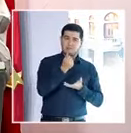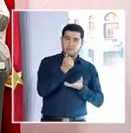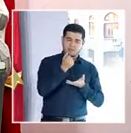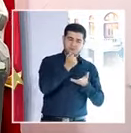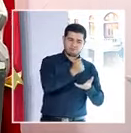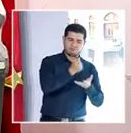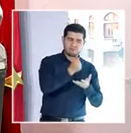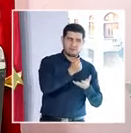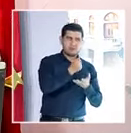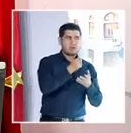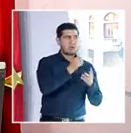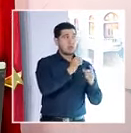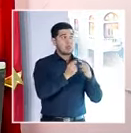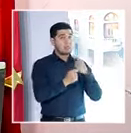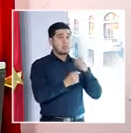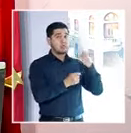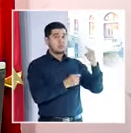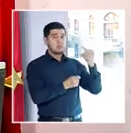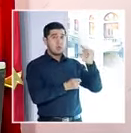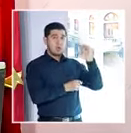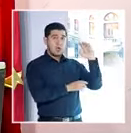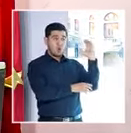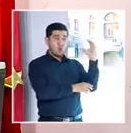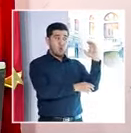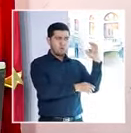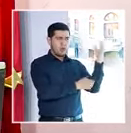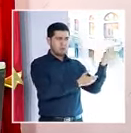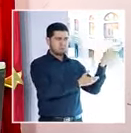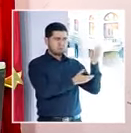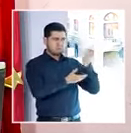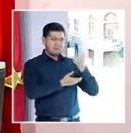hoy tener más de 62.380